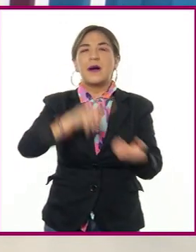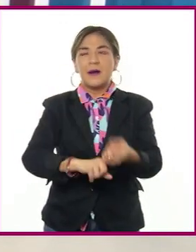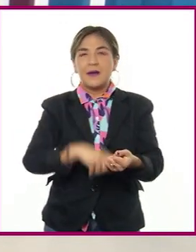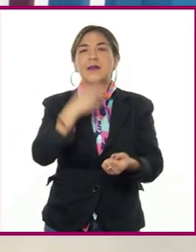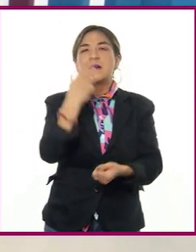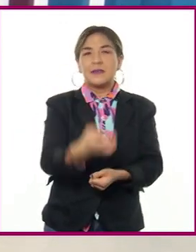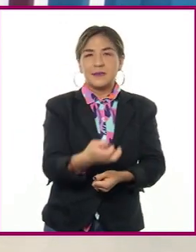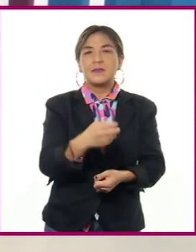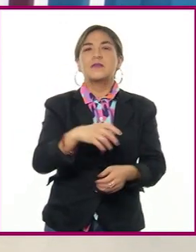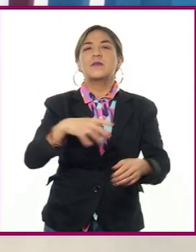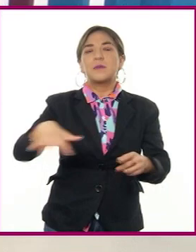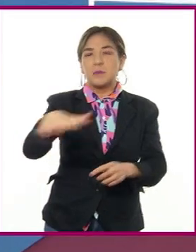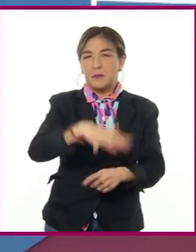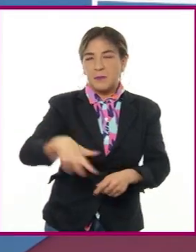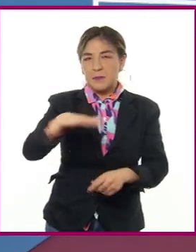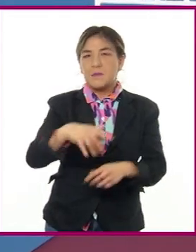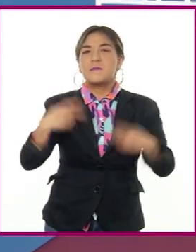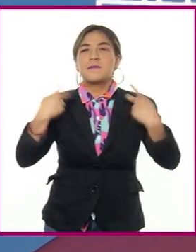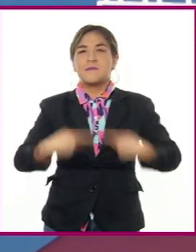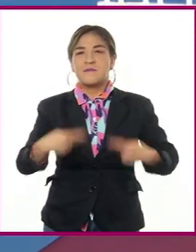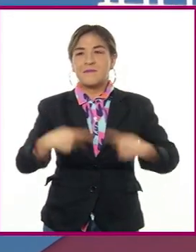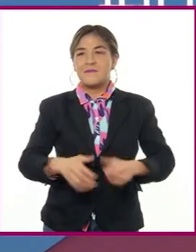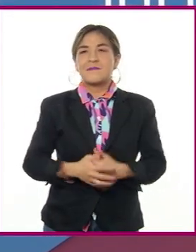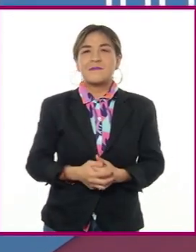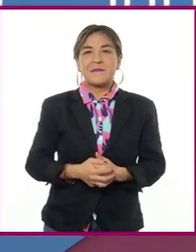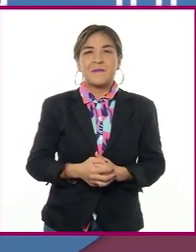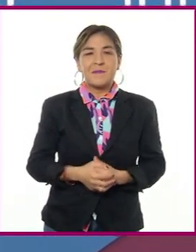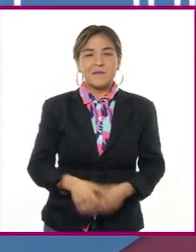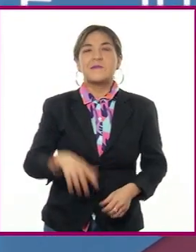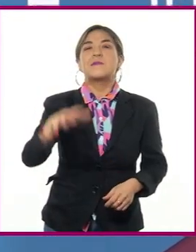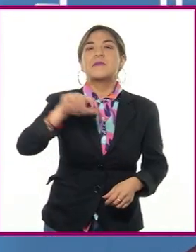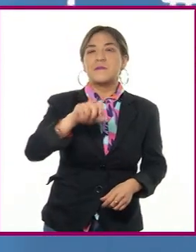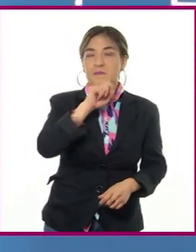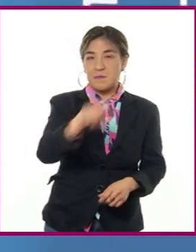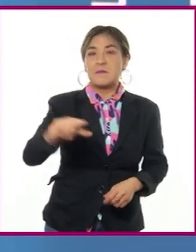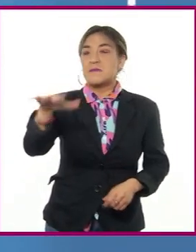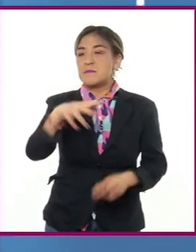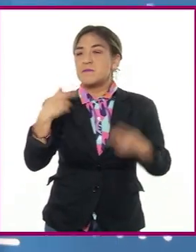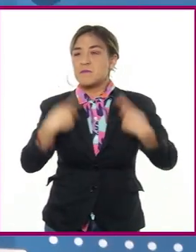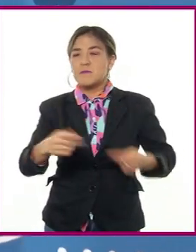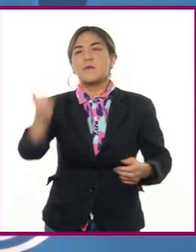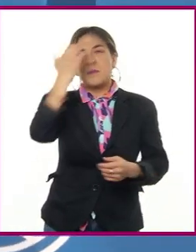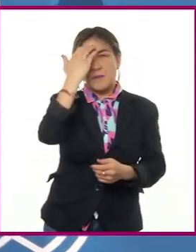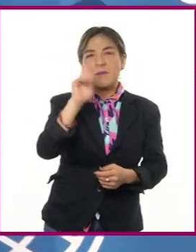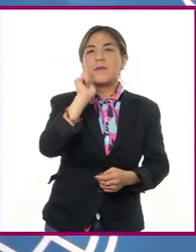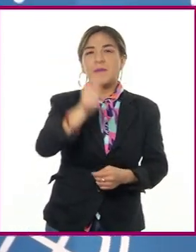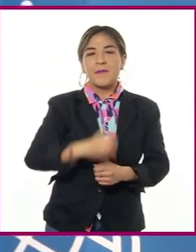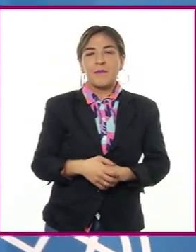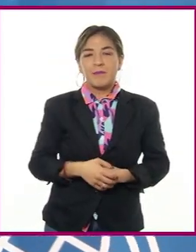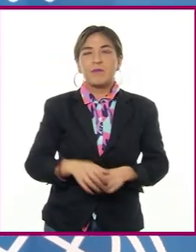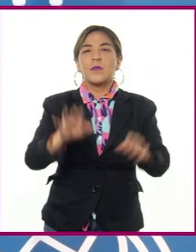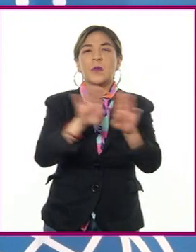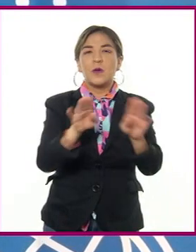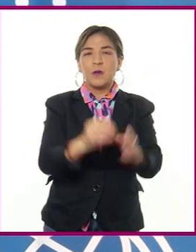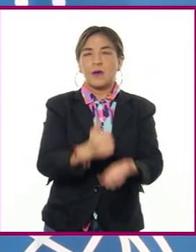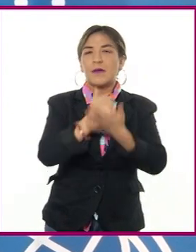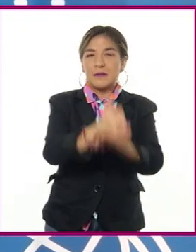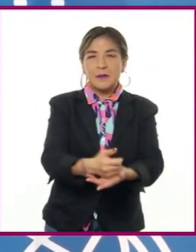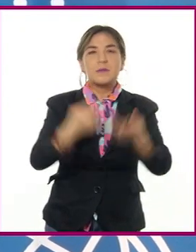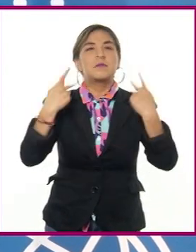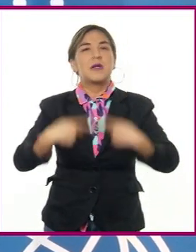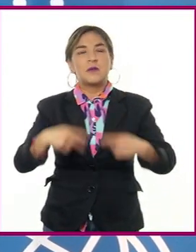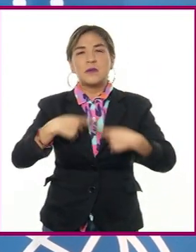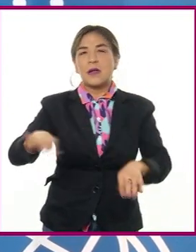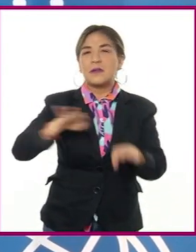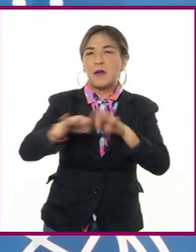o localidades. A ellas y ellos les conocemos como servidoras y servidores